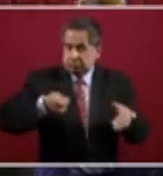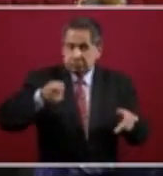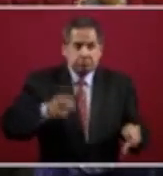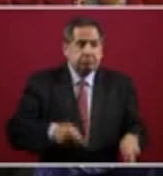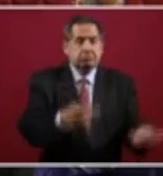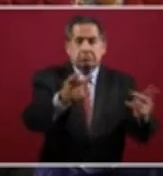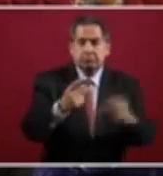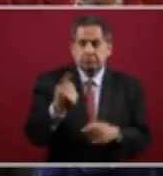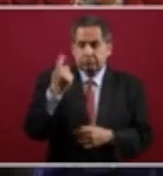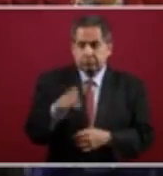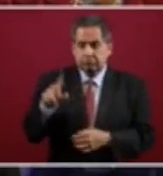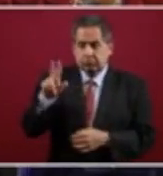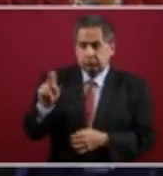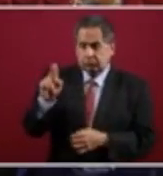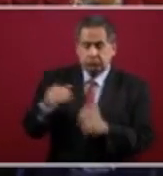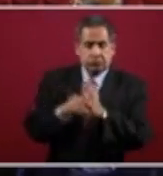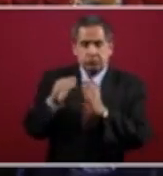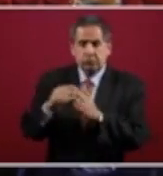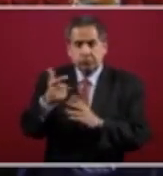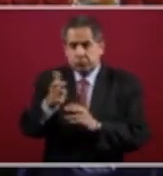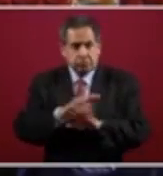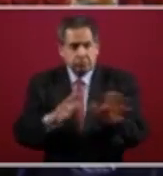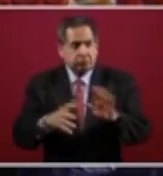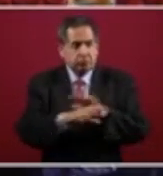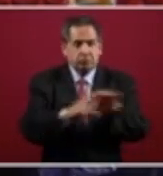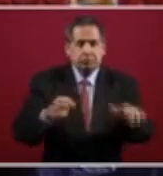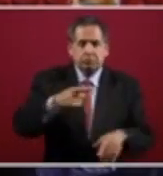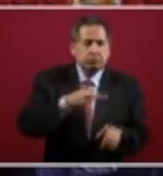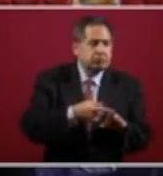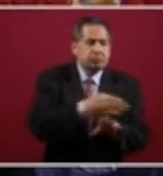180 millones de pesos, así como el numerario